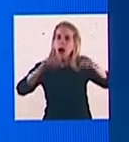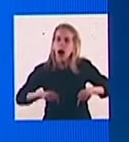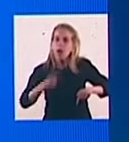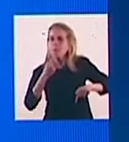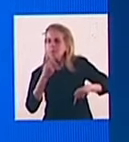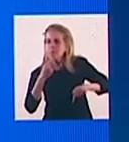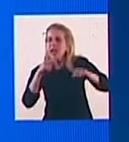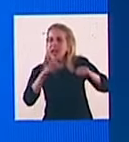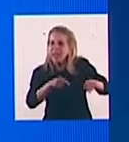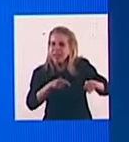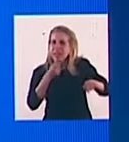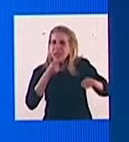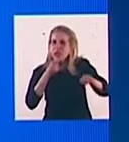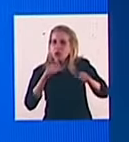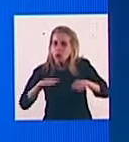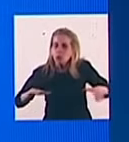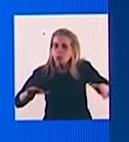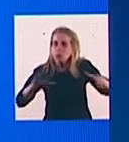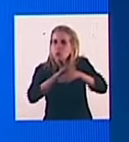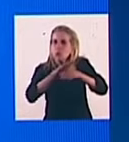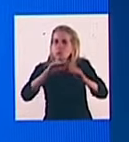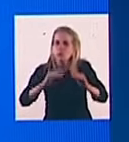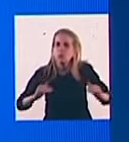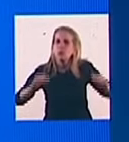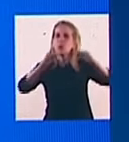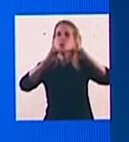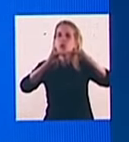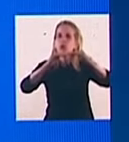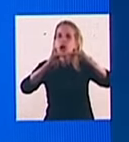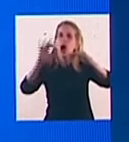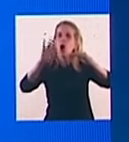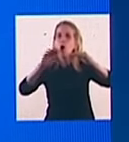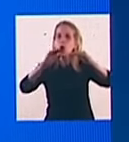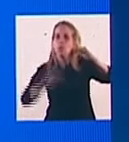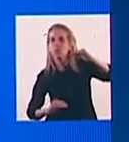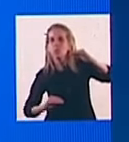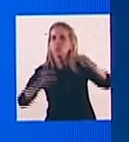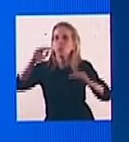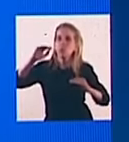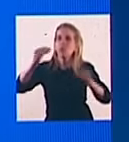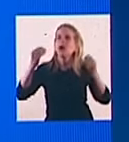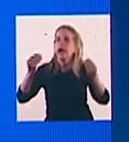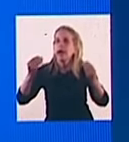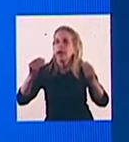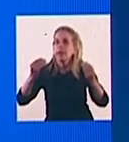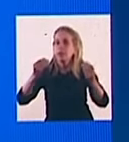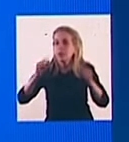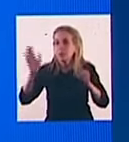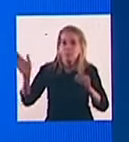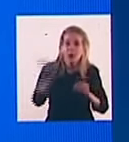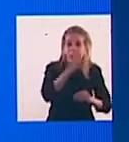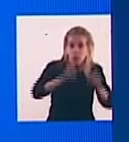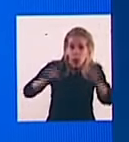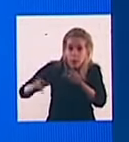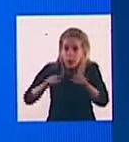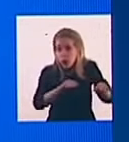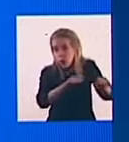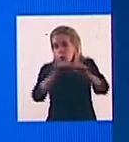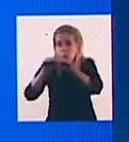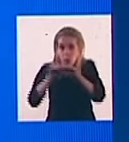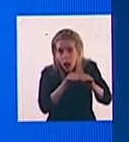ejemplo, ¿quiénes se quejan, según las fuentes oficiales, de que no están hablando con el presidente? Matías Lames, ministro de Turismo, Elizabeth Gómez